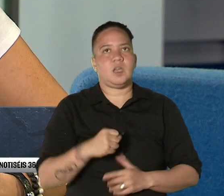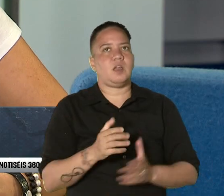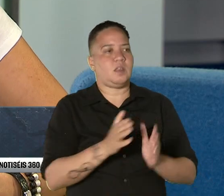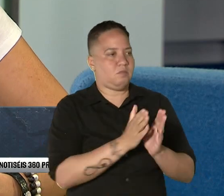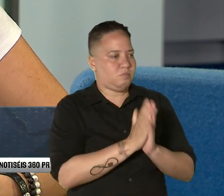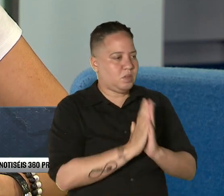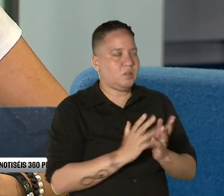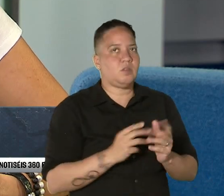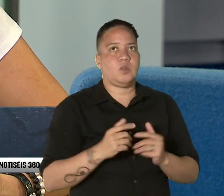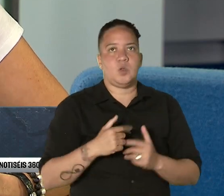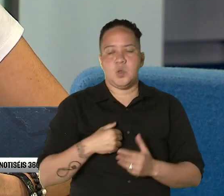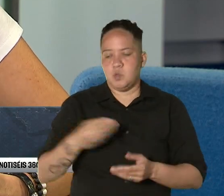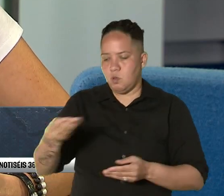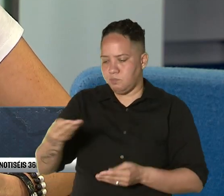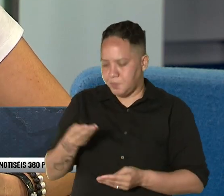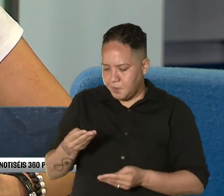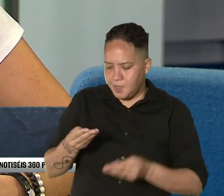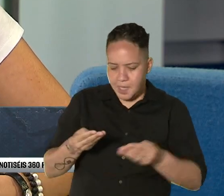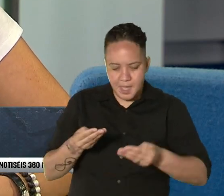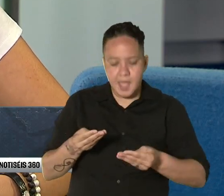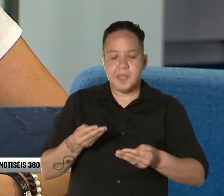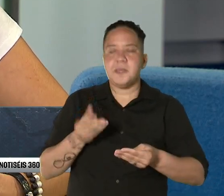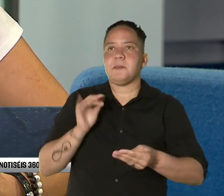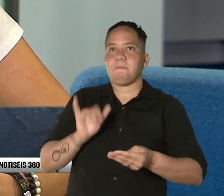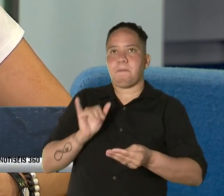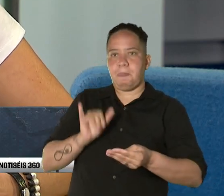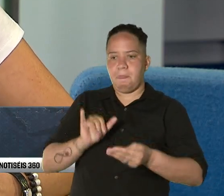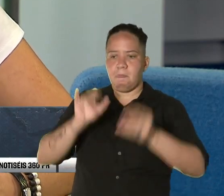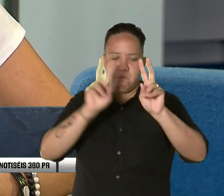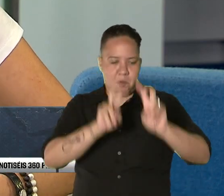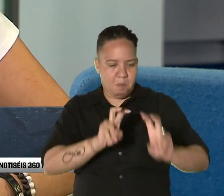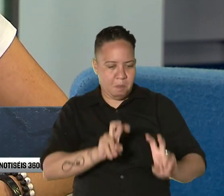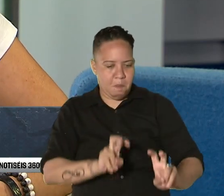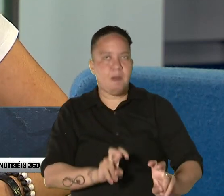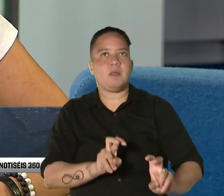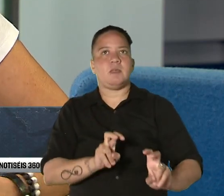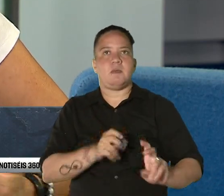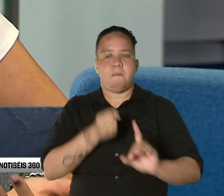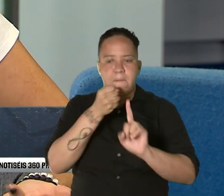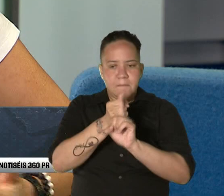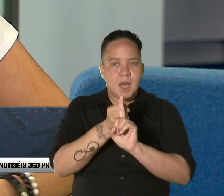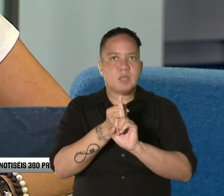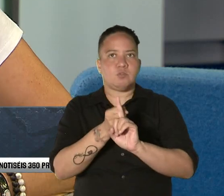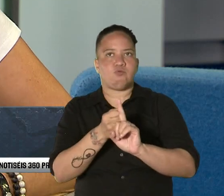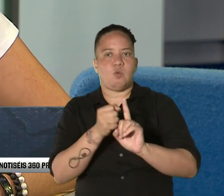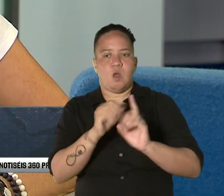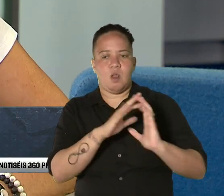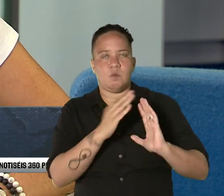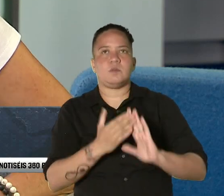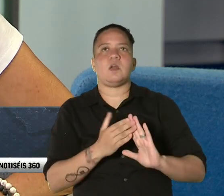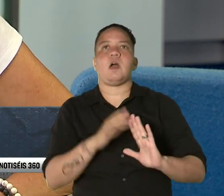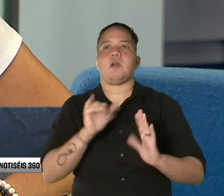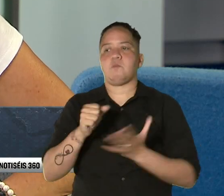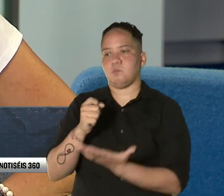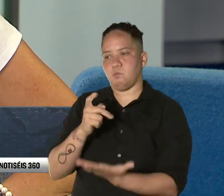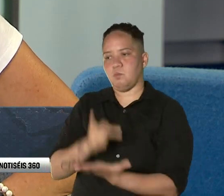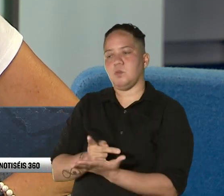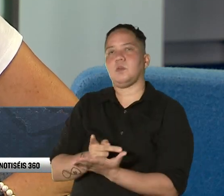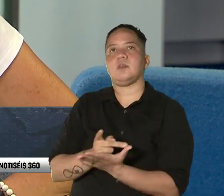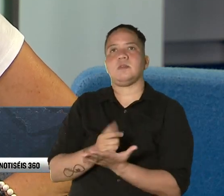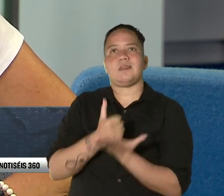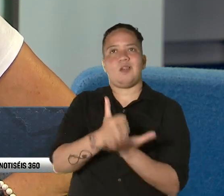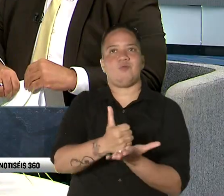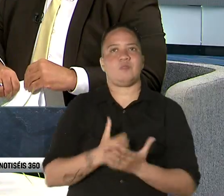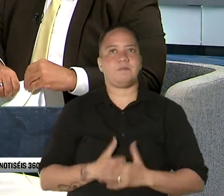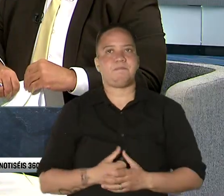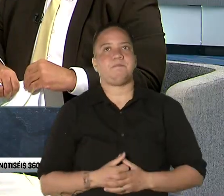nosotros nos vienen los pedidos de las organizaciones hacemos el estudio ver el impacto que tiene la comunidad y entonces se aprueban esa subvención